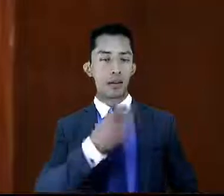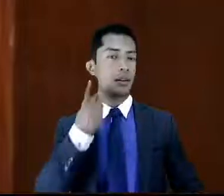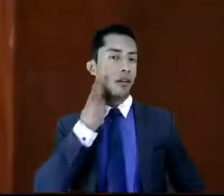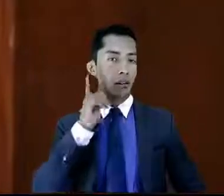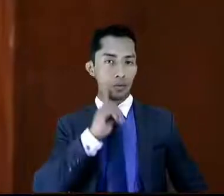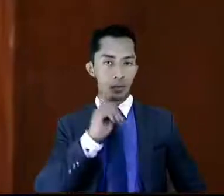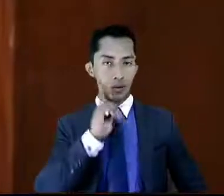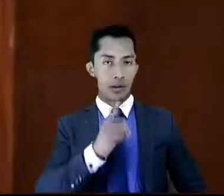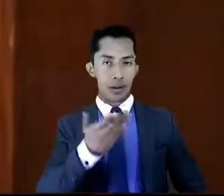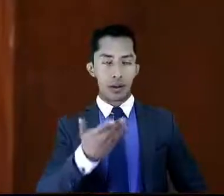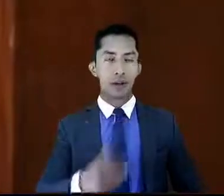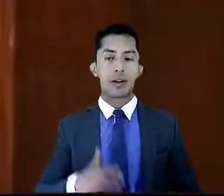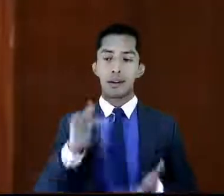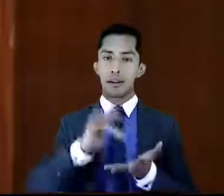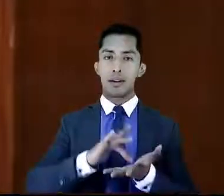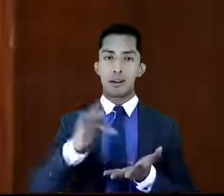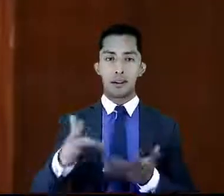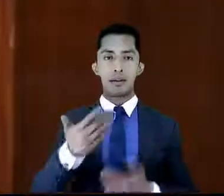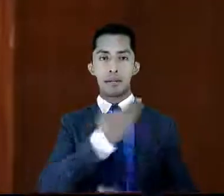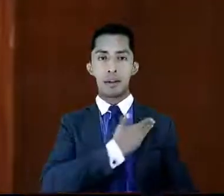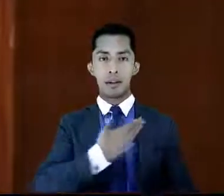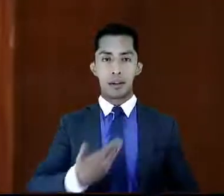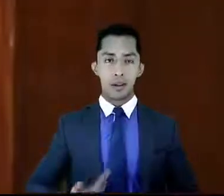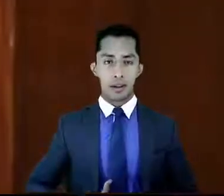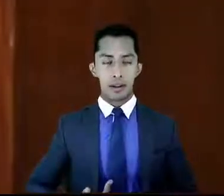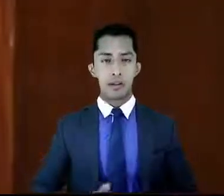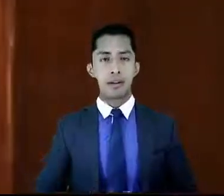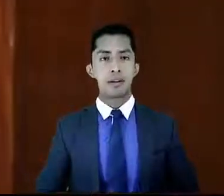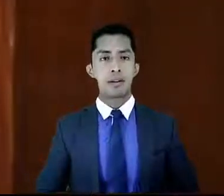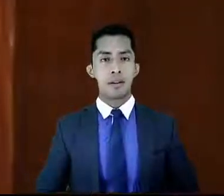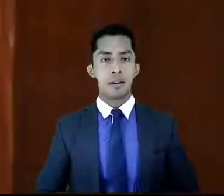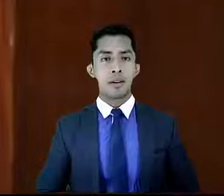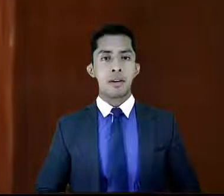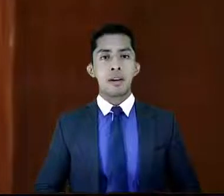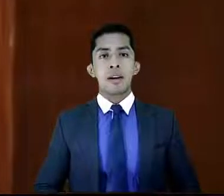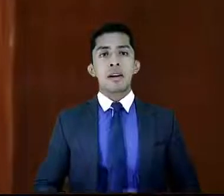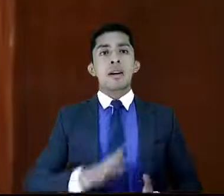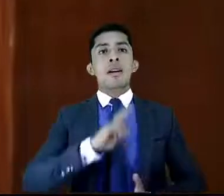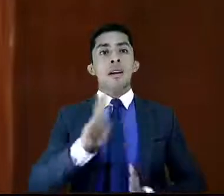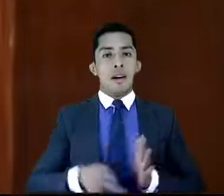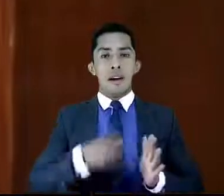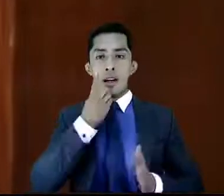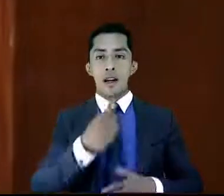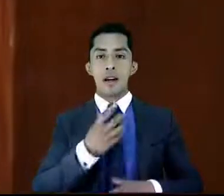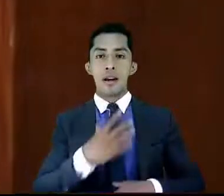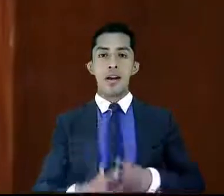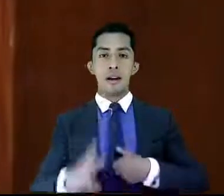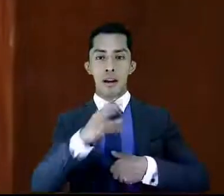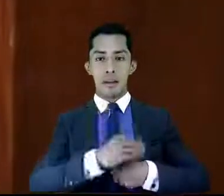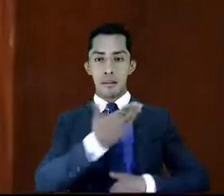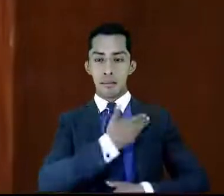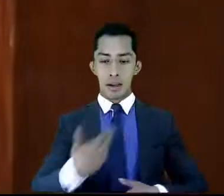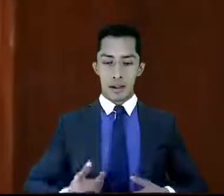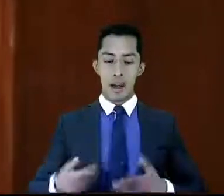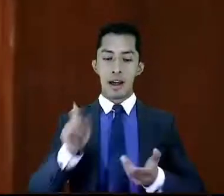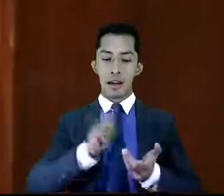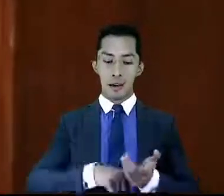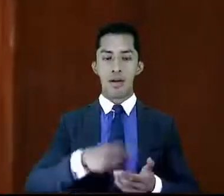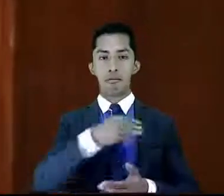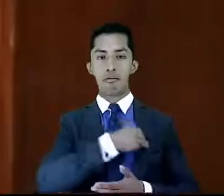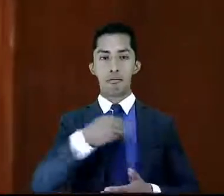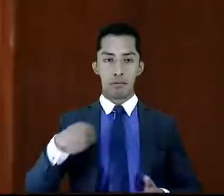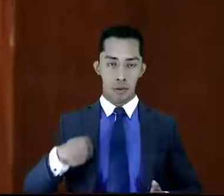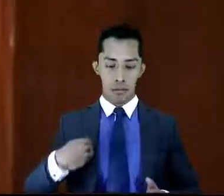Gracias, presidente. Reitero, con la venia de la presidencia y de los integrantes de la mesa